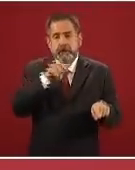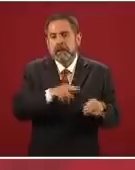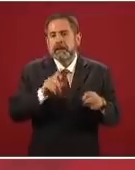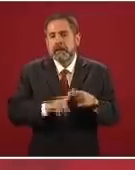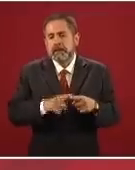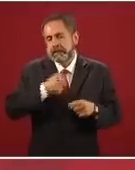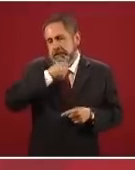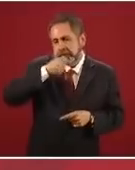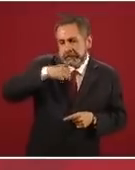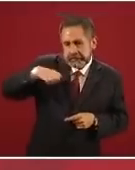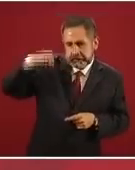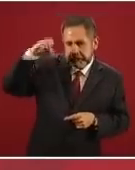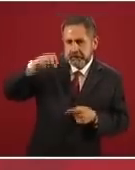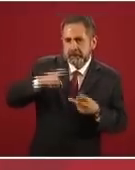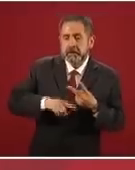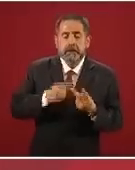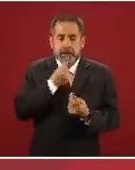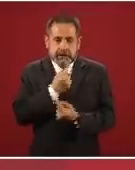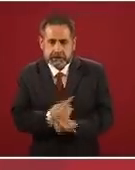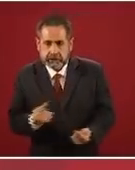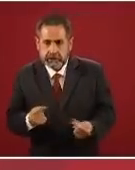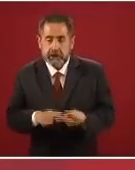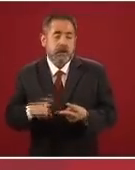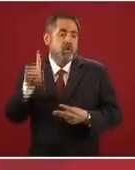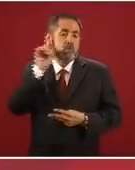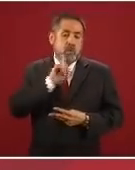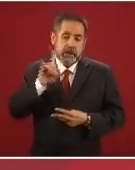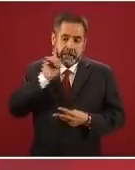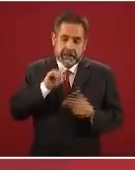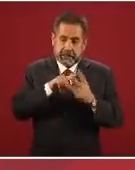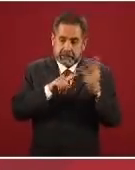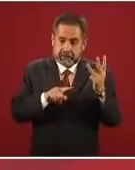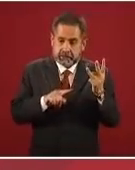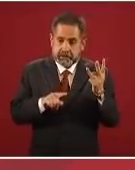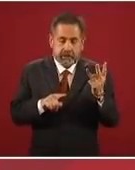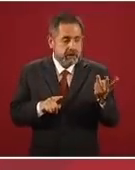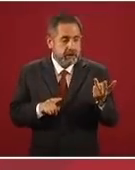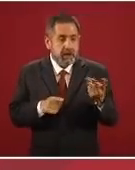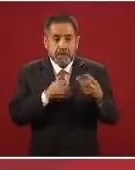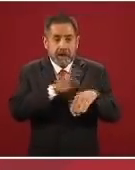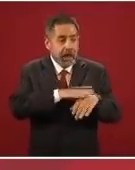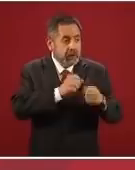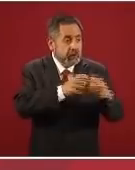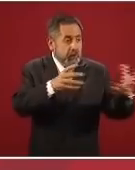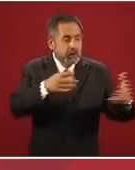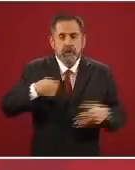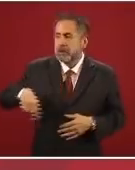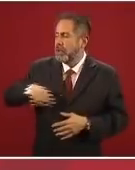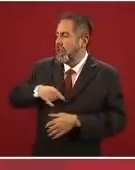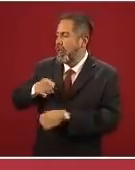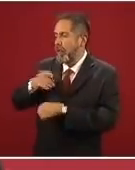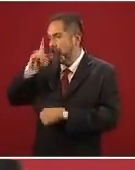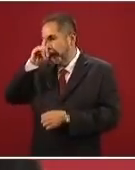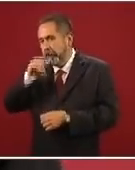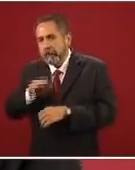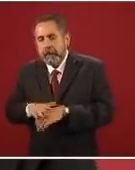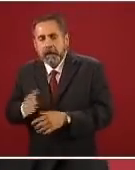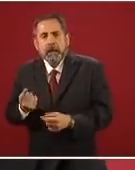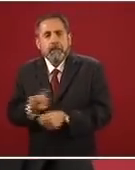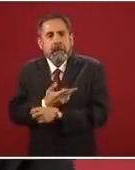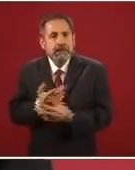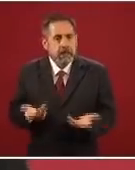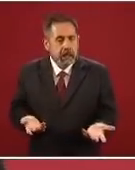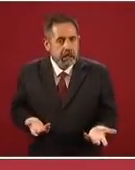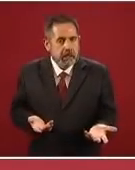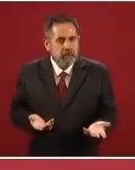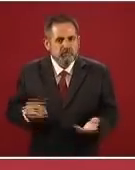los ancianos, los niños y las mujeres, no estamos cumpliendo con nuestro deber. Hicimos un análisis y